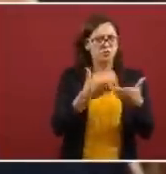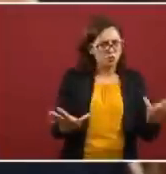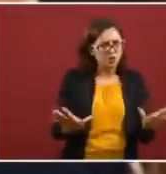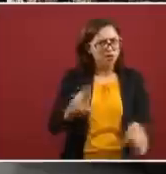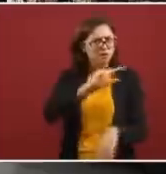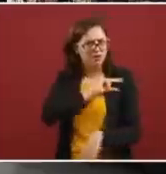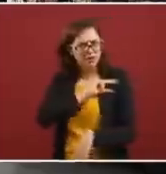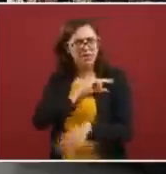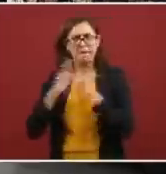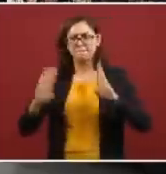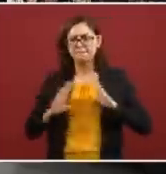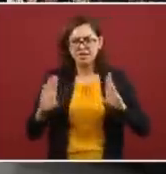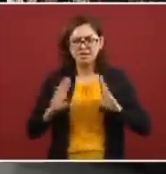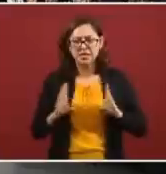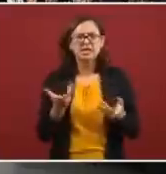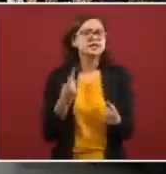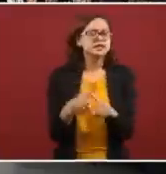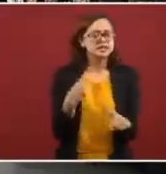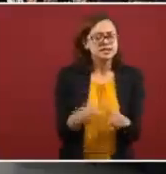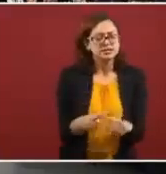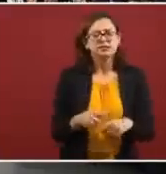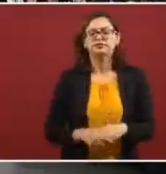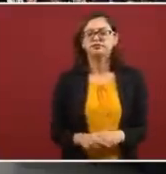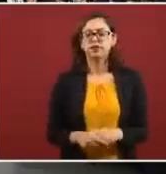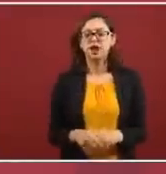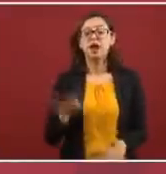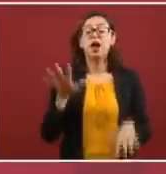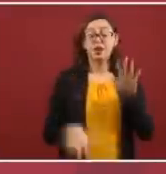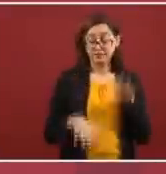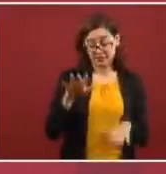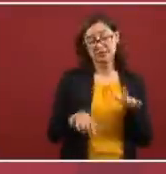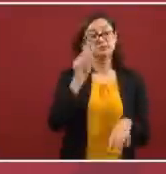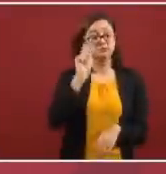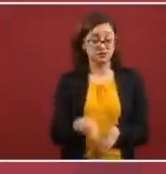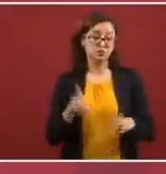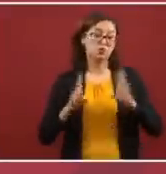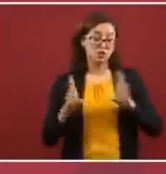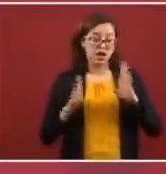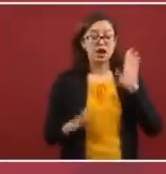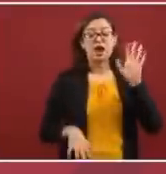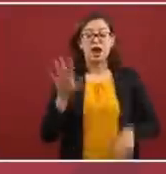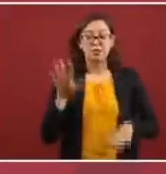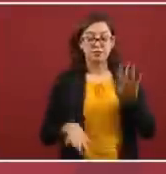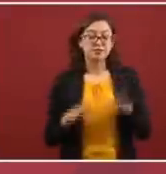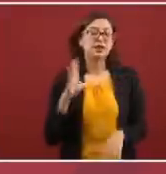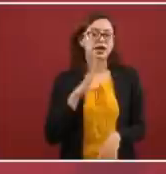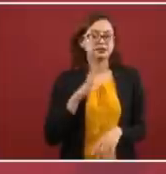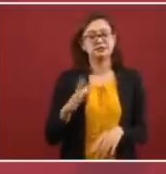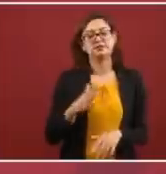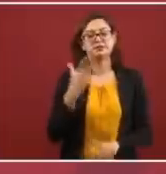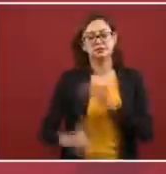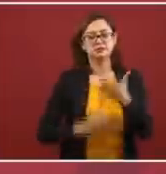gracias presidente que en algunos casos los propios militares en otros casos se contrata el servicio